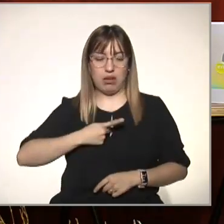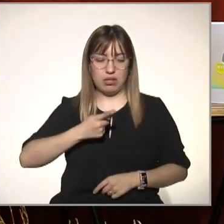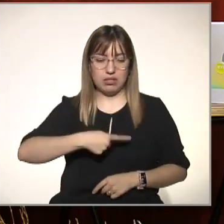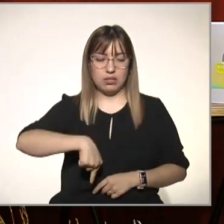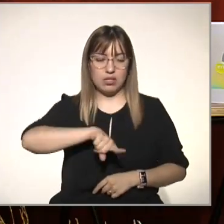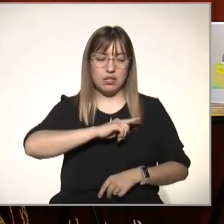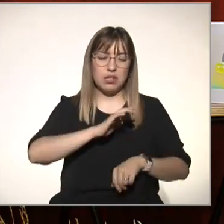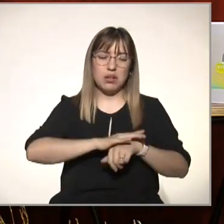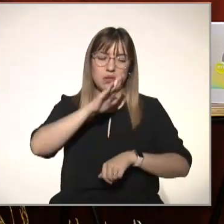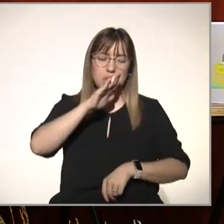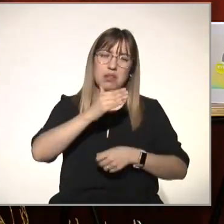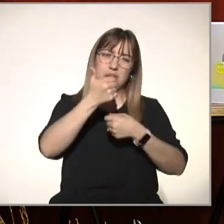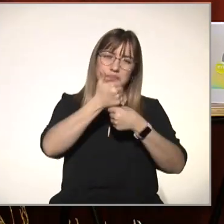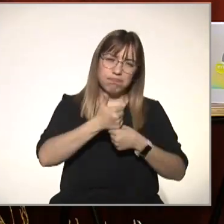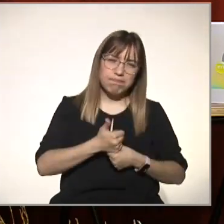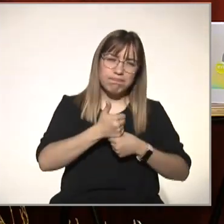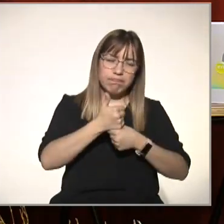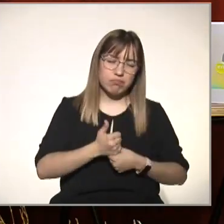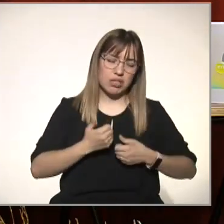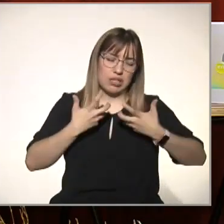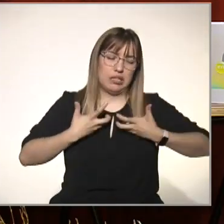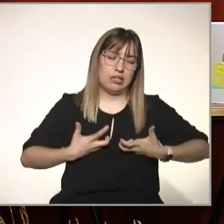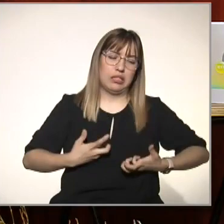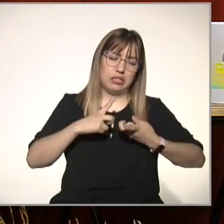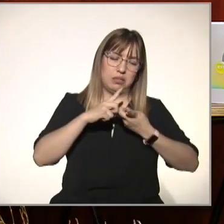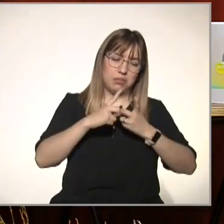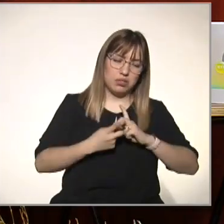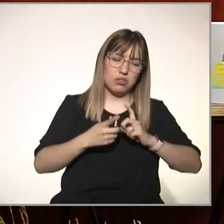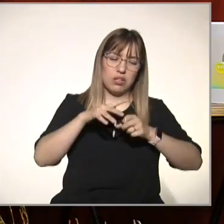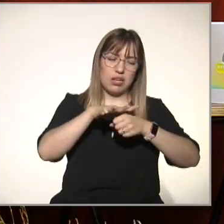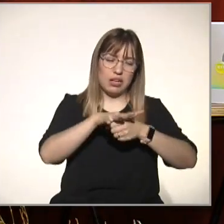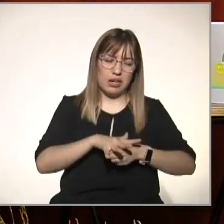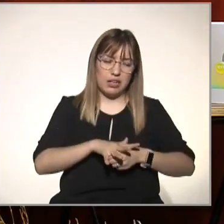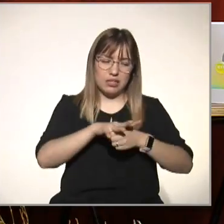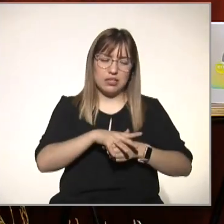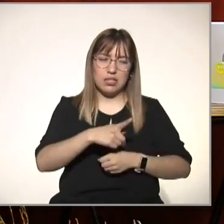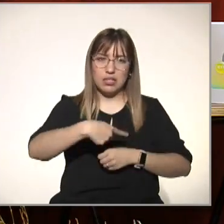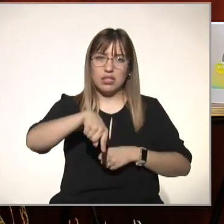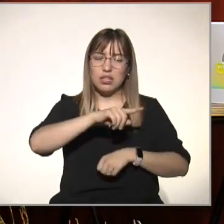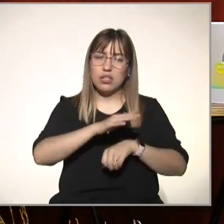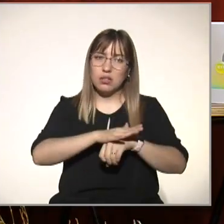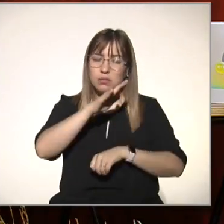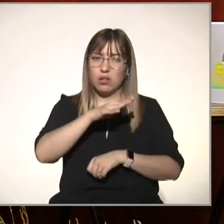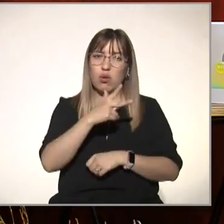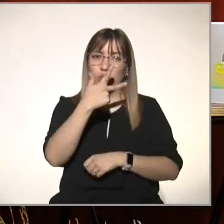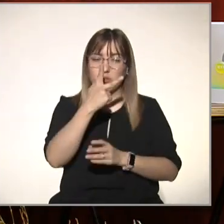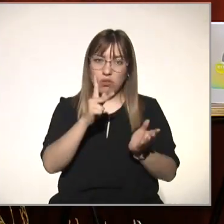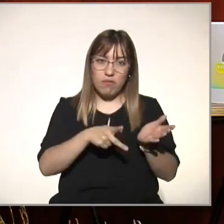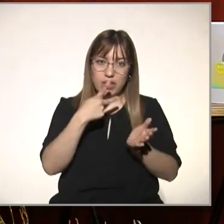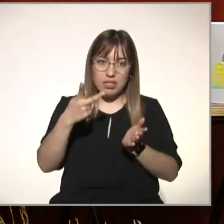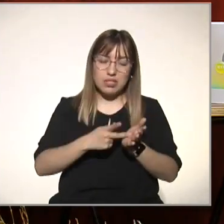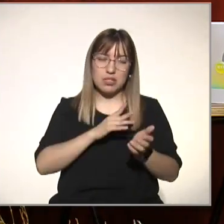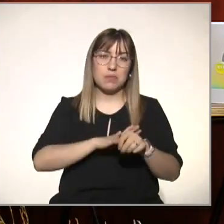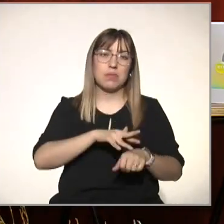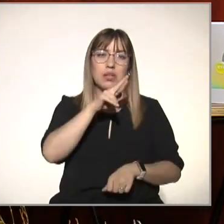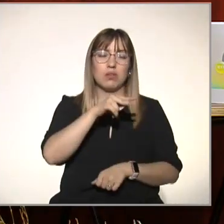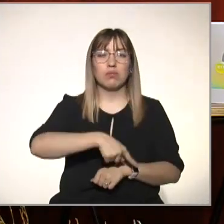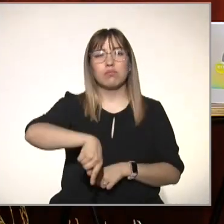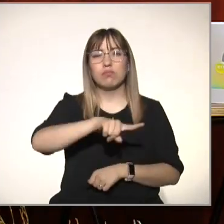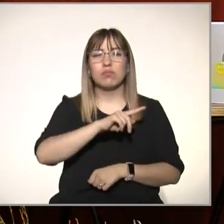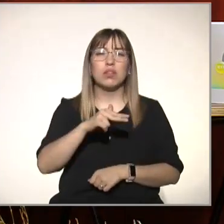depresión, ansiedad, un riesgo mucho más elevado de suicidio, hasta 8 veces mayor que la población